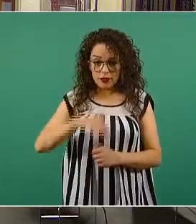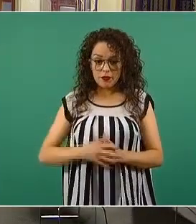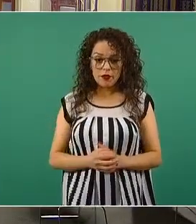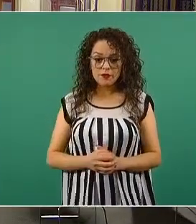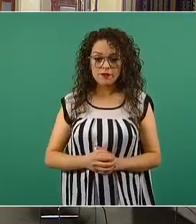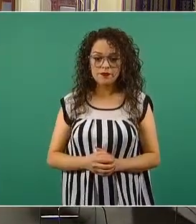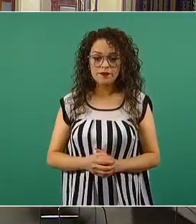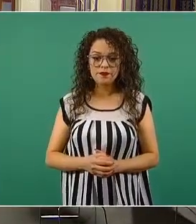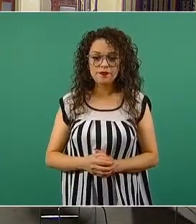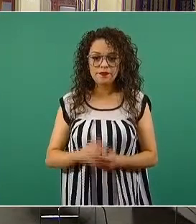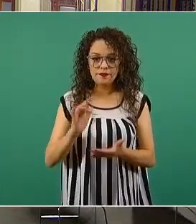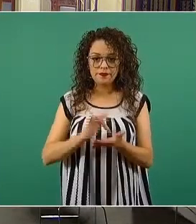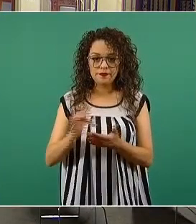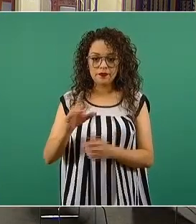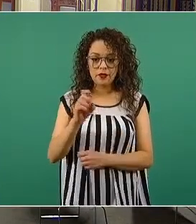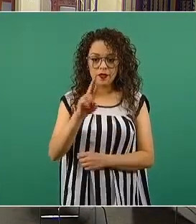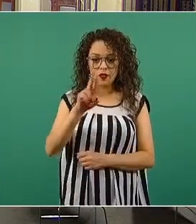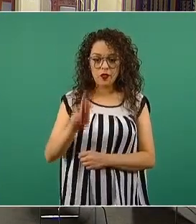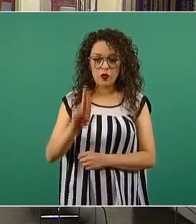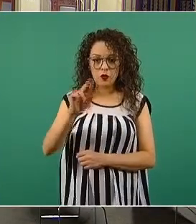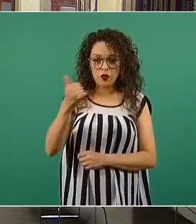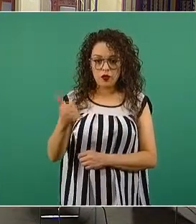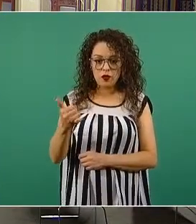Gracias. Doctor Ruy López.